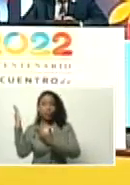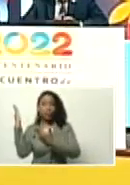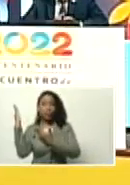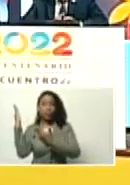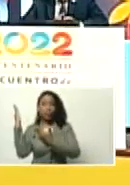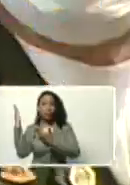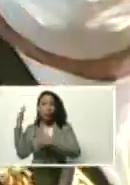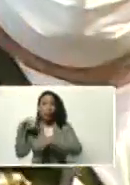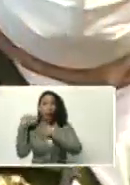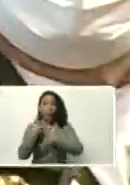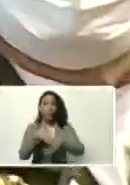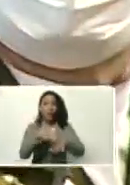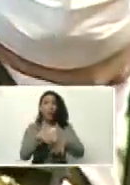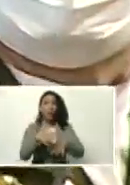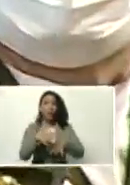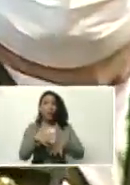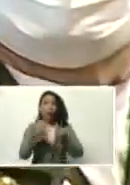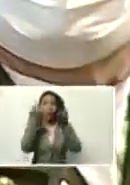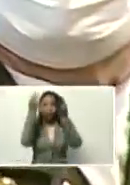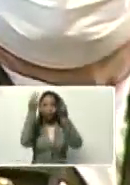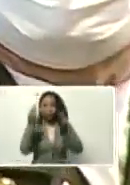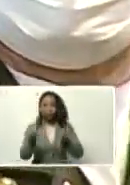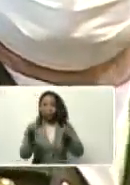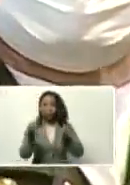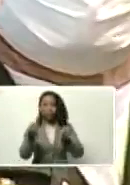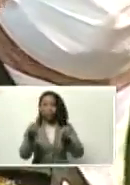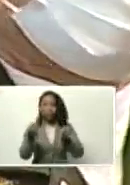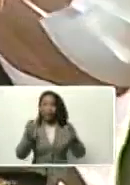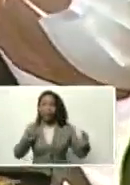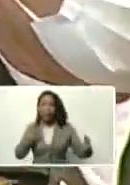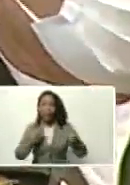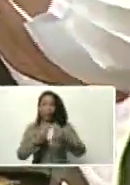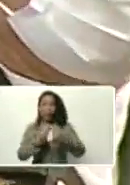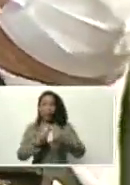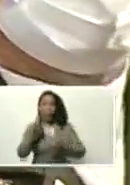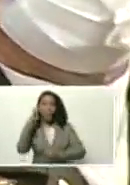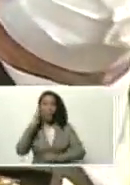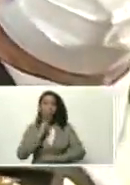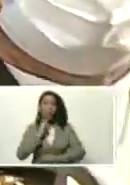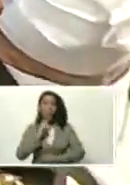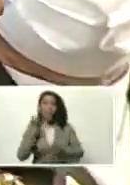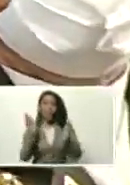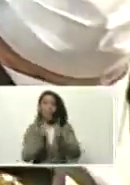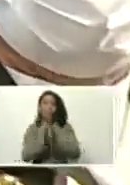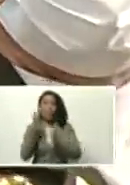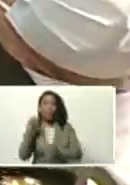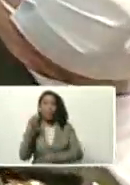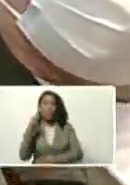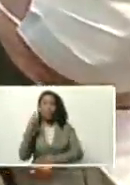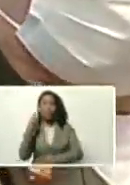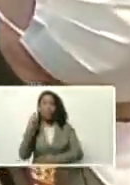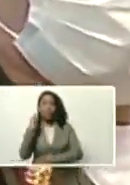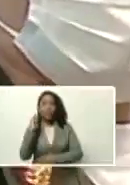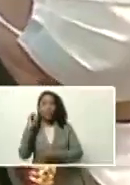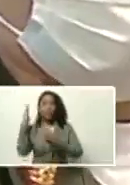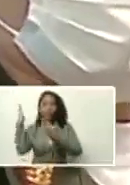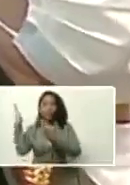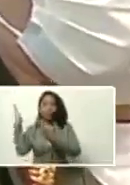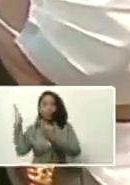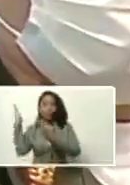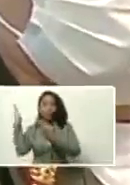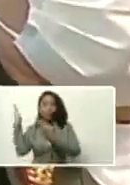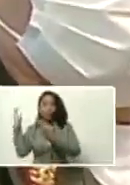La marcha majestuosa, el encuentro entre Bolívar y San Martín en Guayaquil.